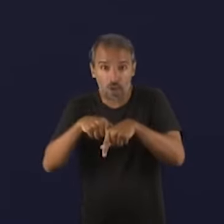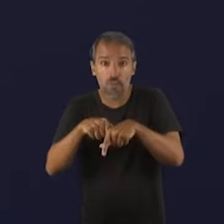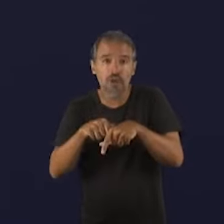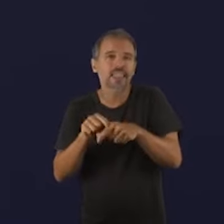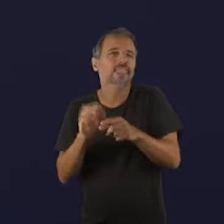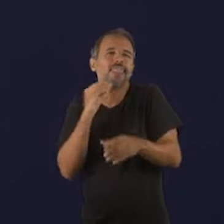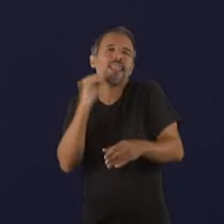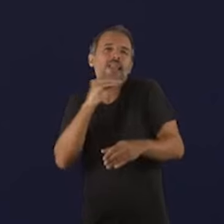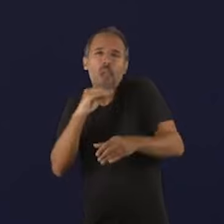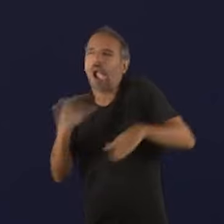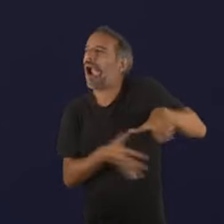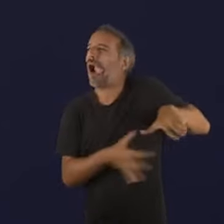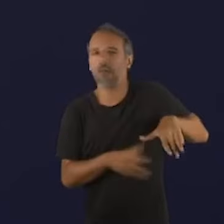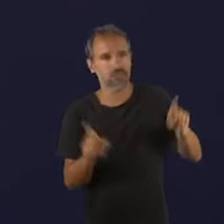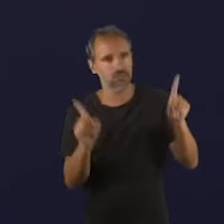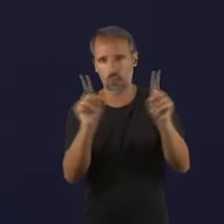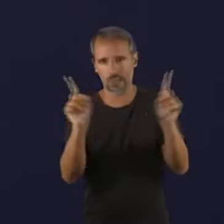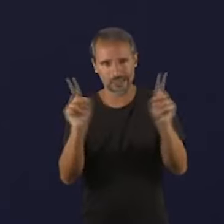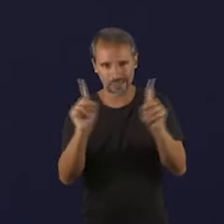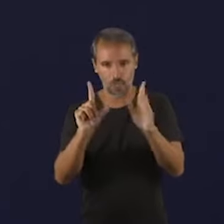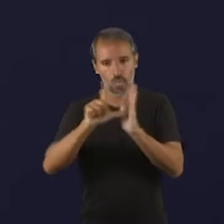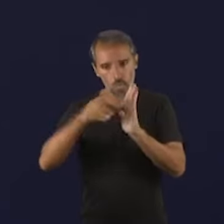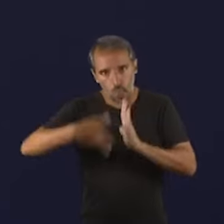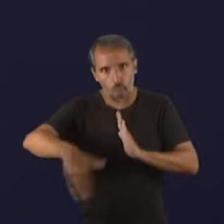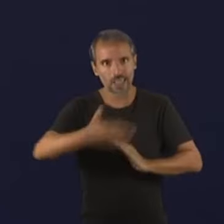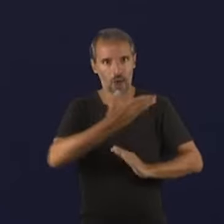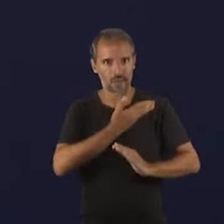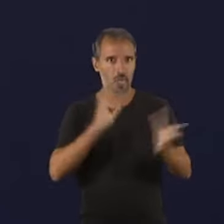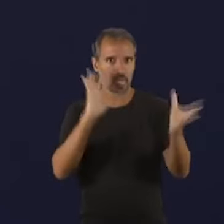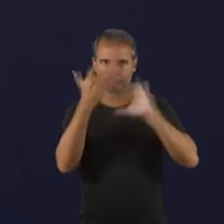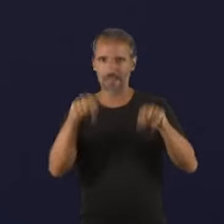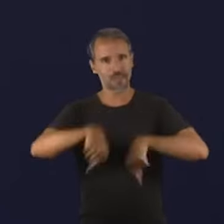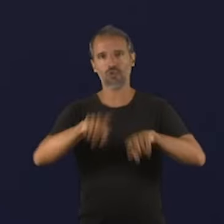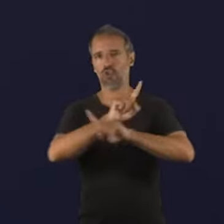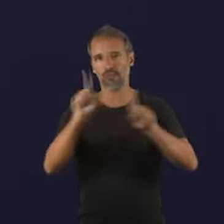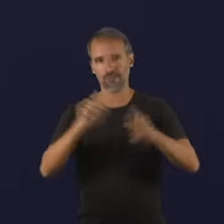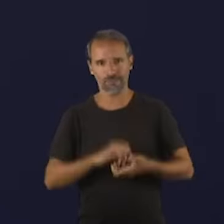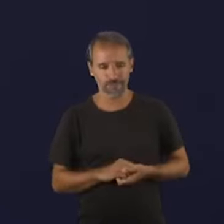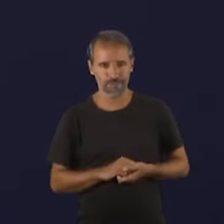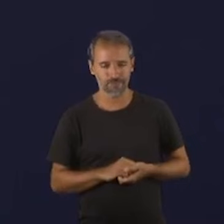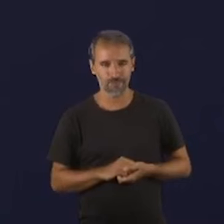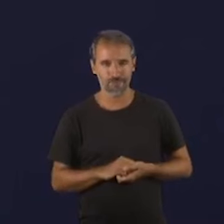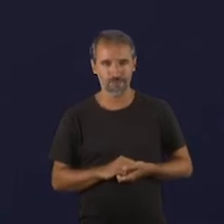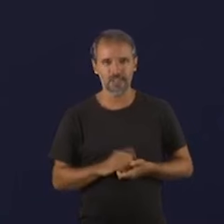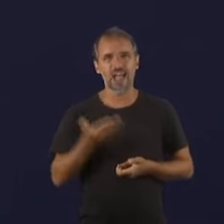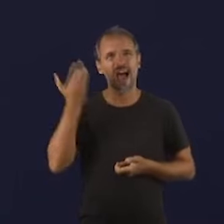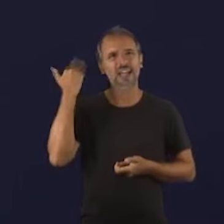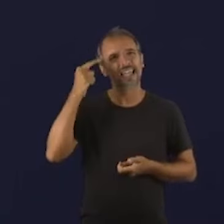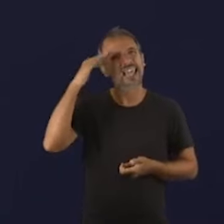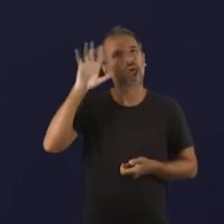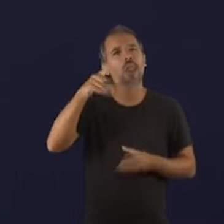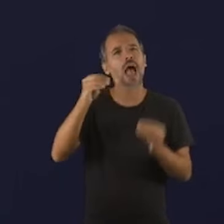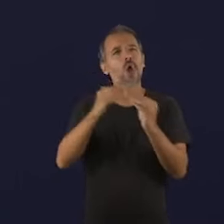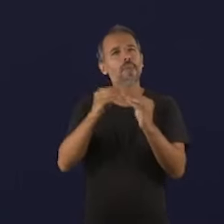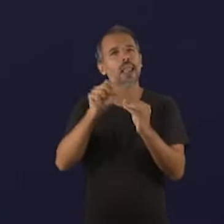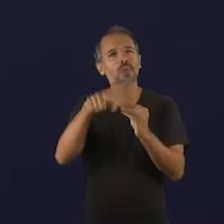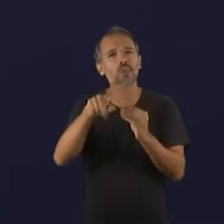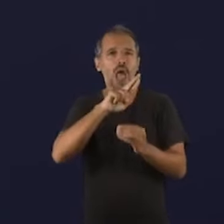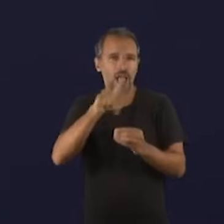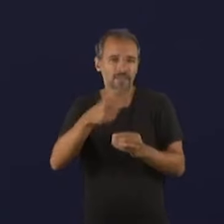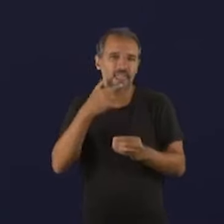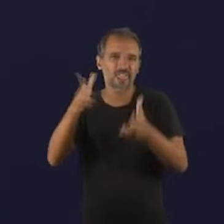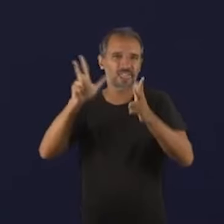durante el gobierno del presidente Miley entonces ayer creo que una compañera tuya me hacía alguna referencia